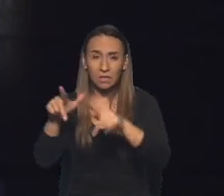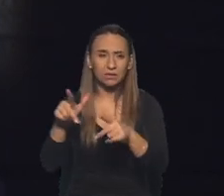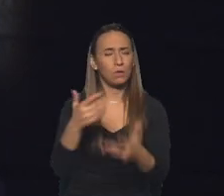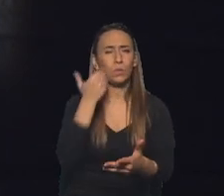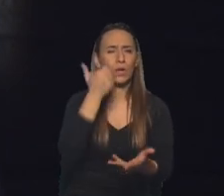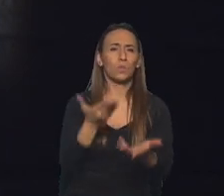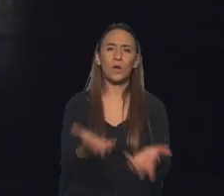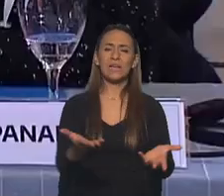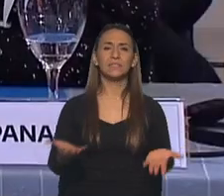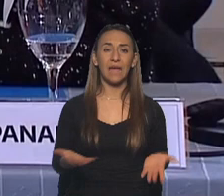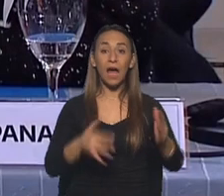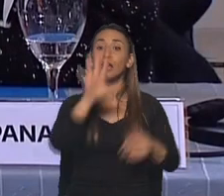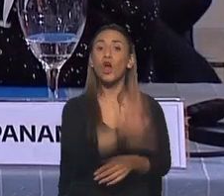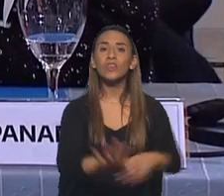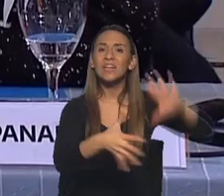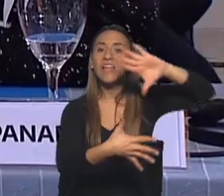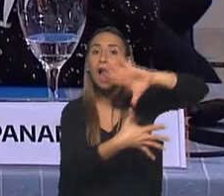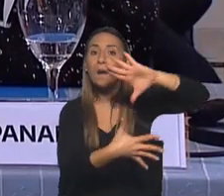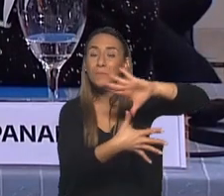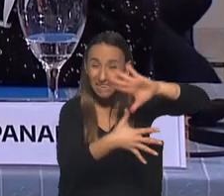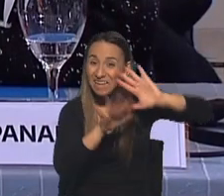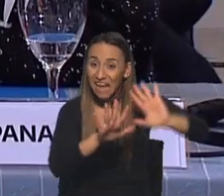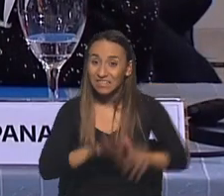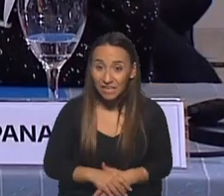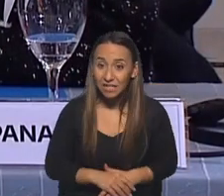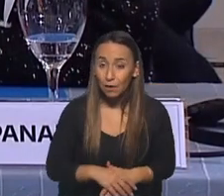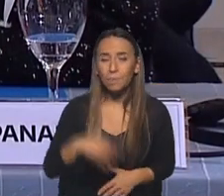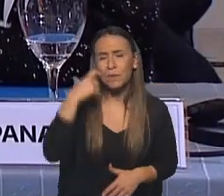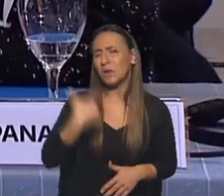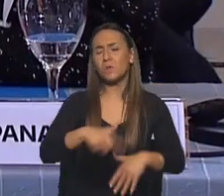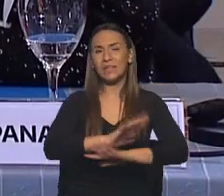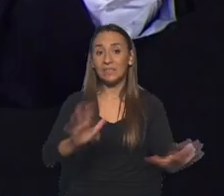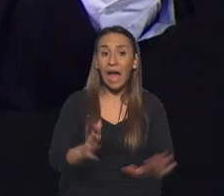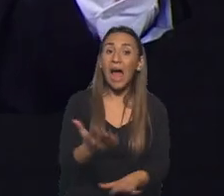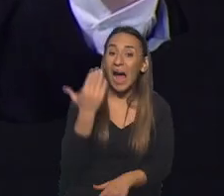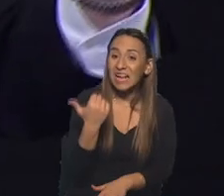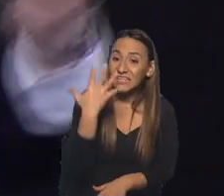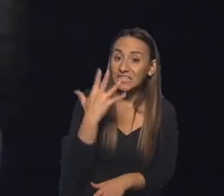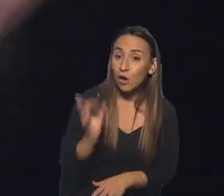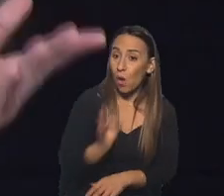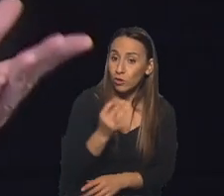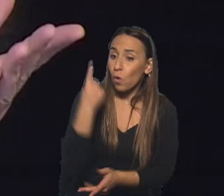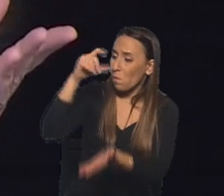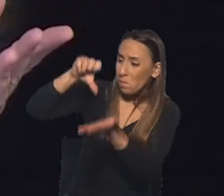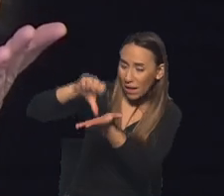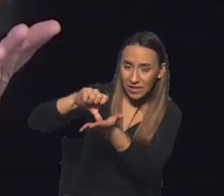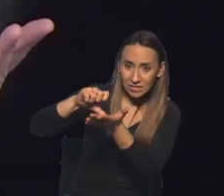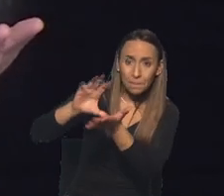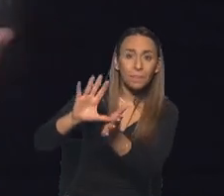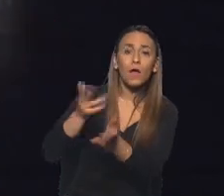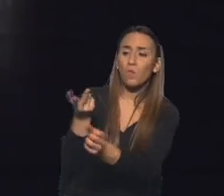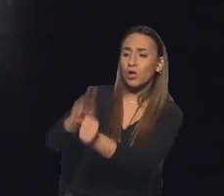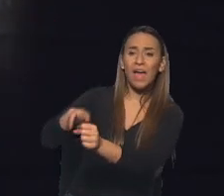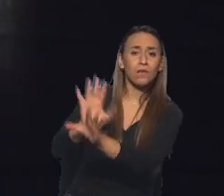continente en nuestros continentes un país hace cinco años está bloqueado por una disputa política